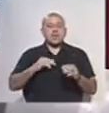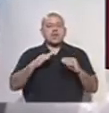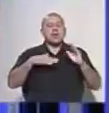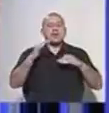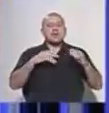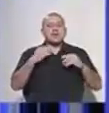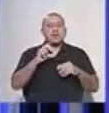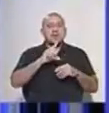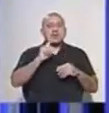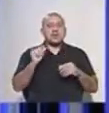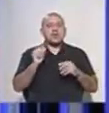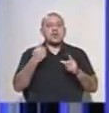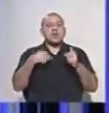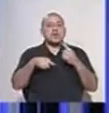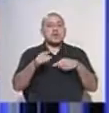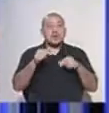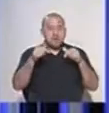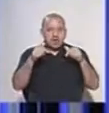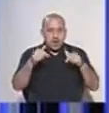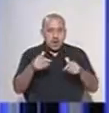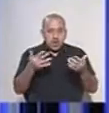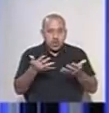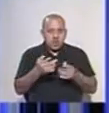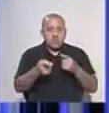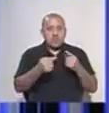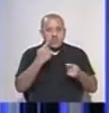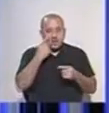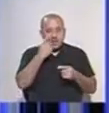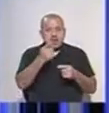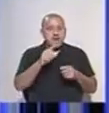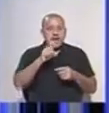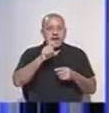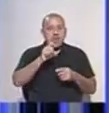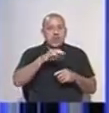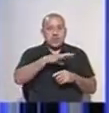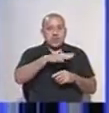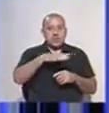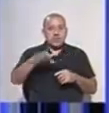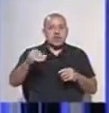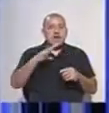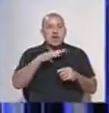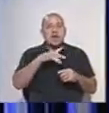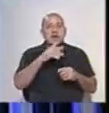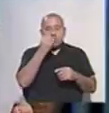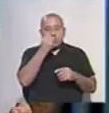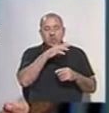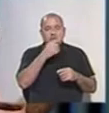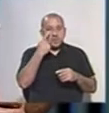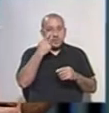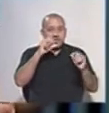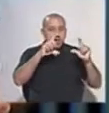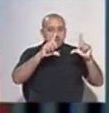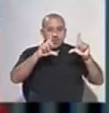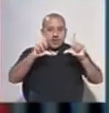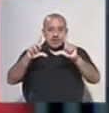lejos para mirar. Y esta nota no solo se trata de meternos un poco más adentro, sino que hay buenas imágenes desde lo que se pueden ver desde los barquitos. Sí,